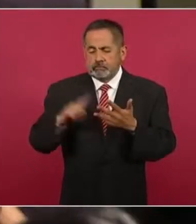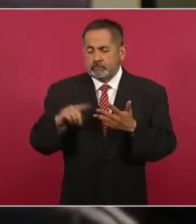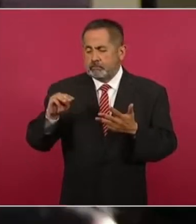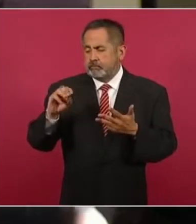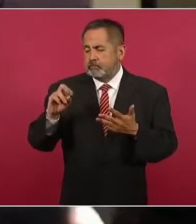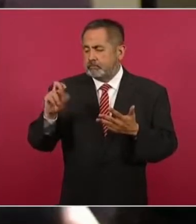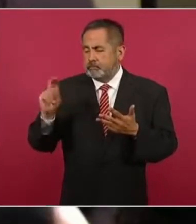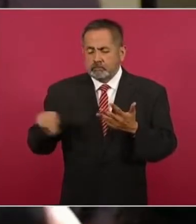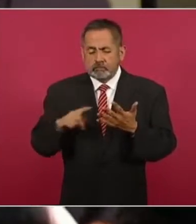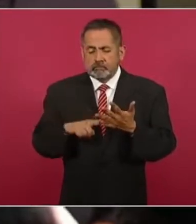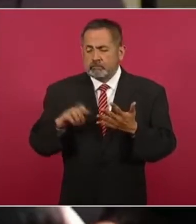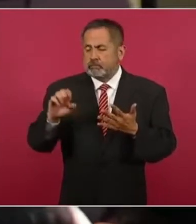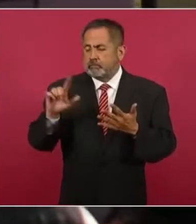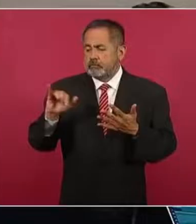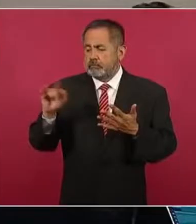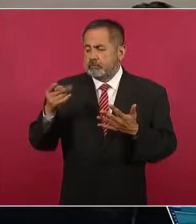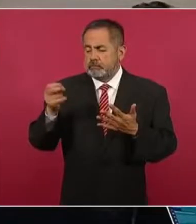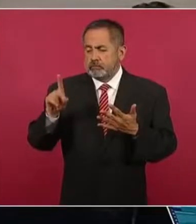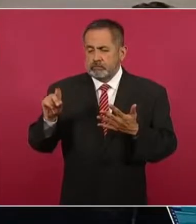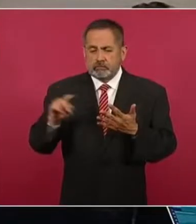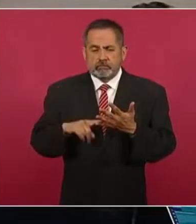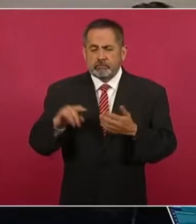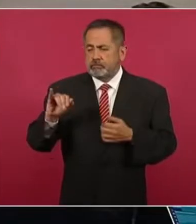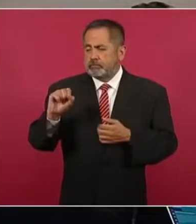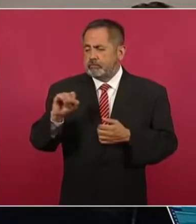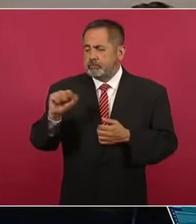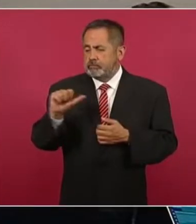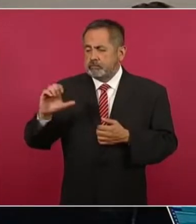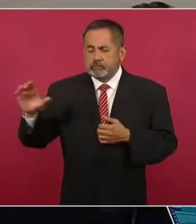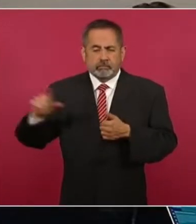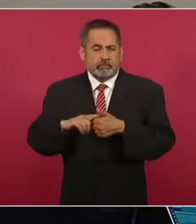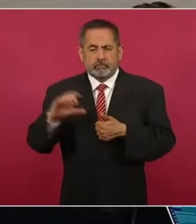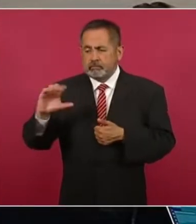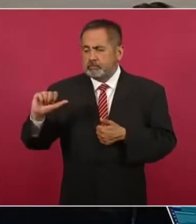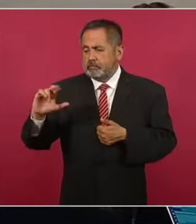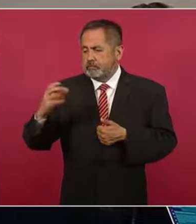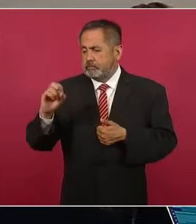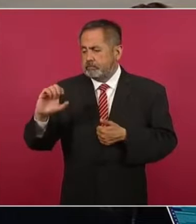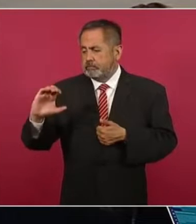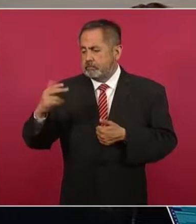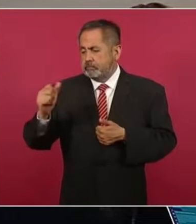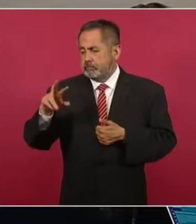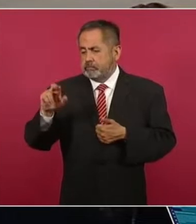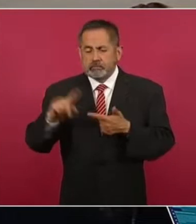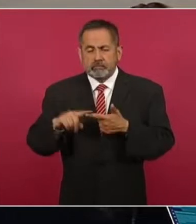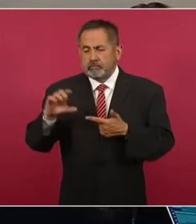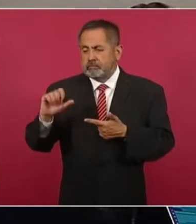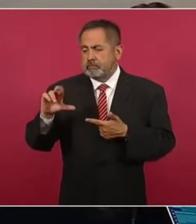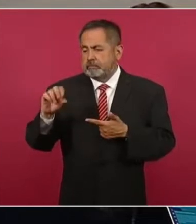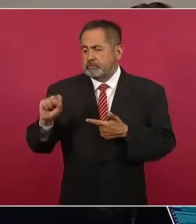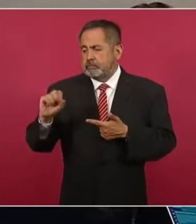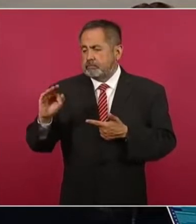Ramón Elizondo, Isaac Chertovisky, también Carlos Chavero, Eduardo de la Fuente, Carlos